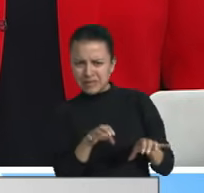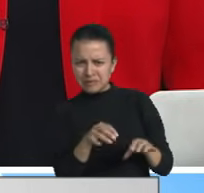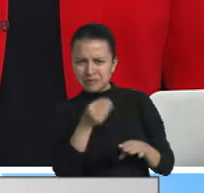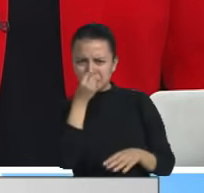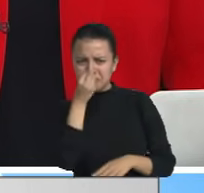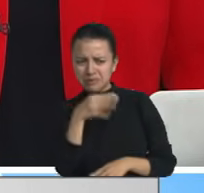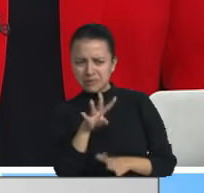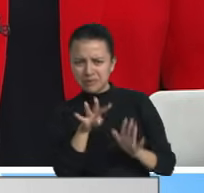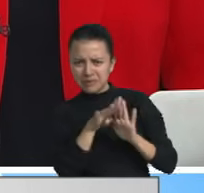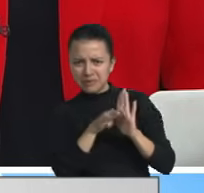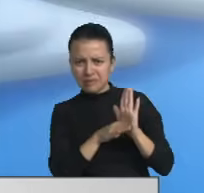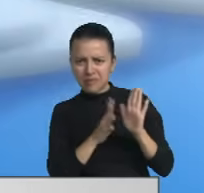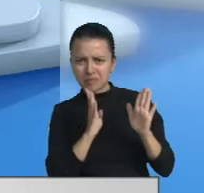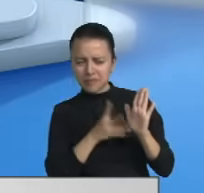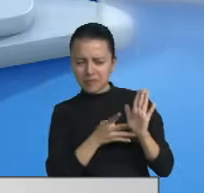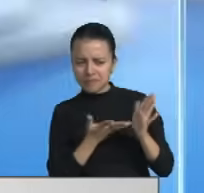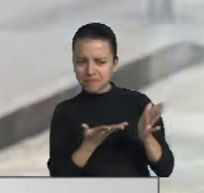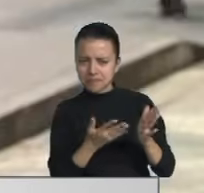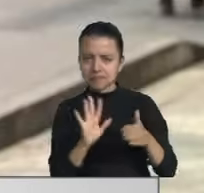se trata? Buenas tardes.